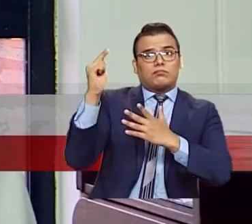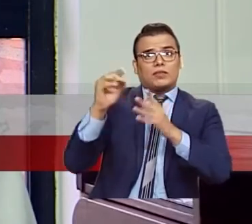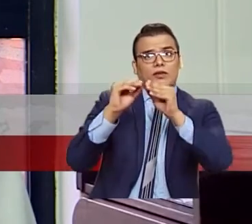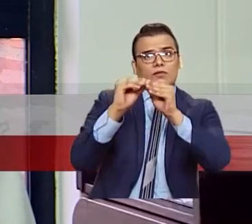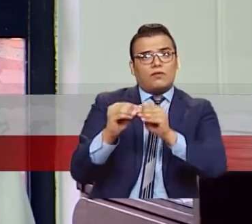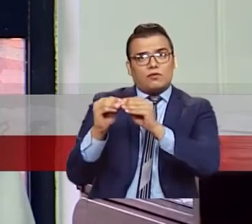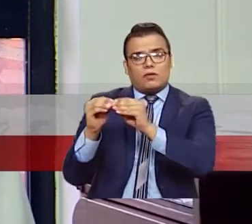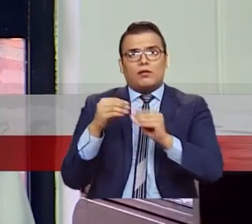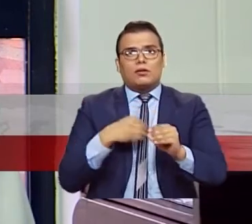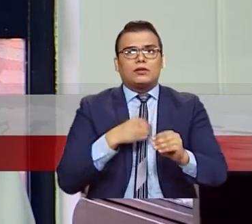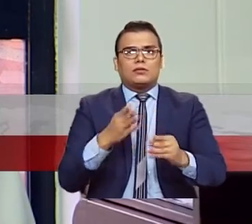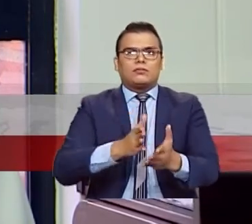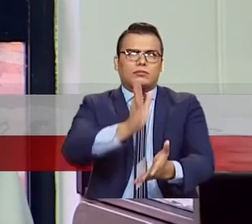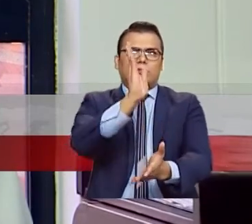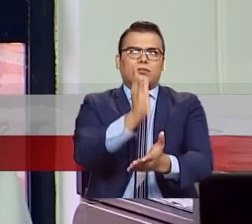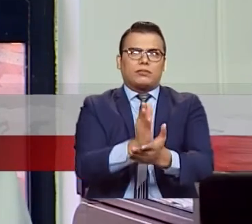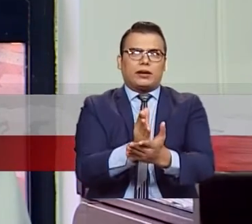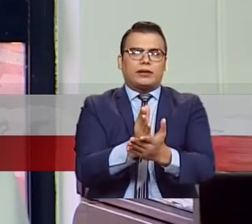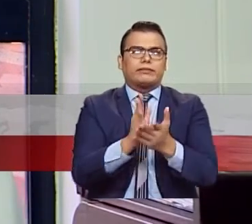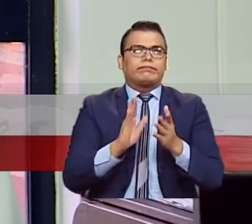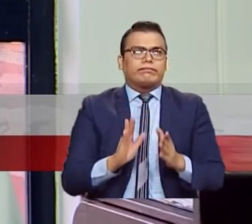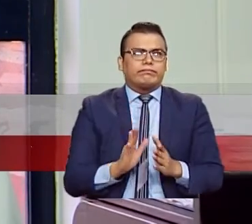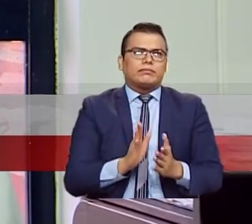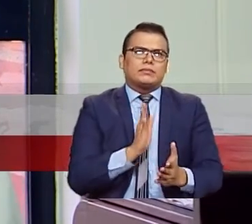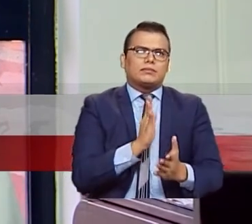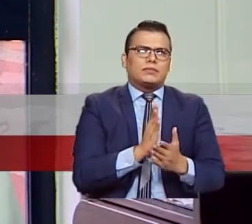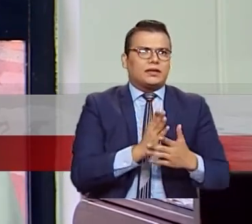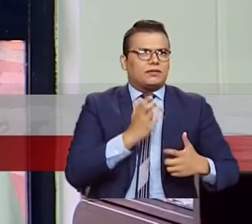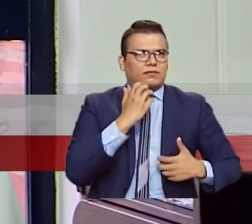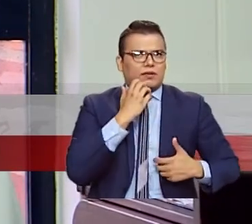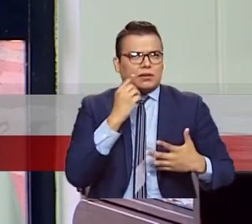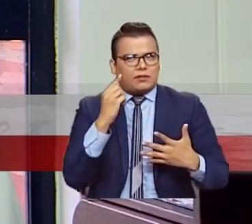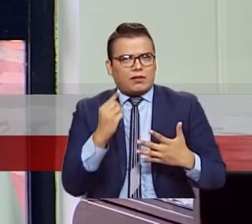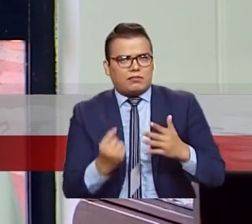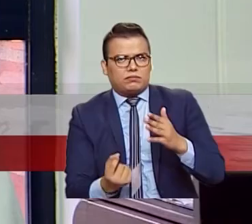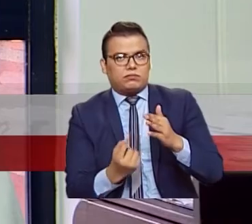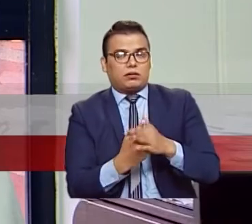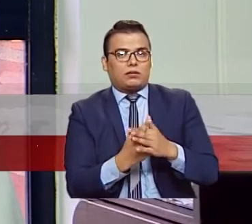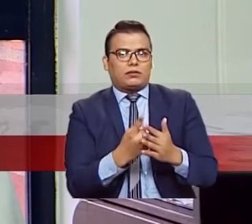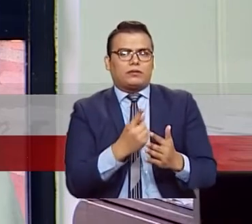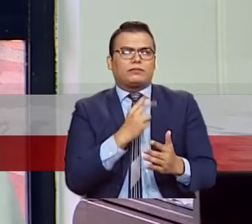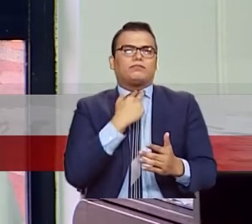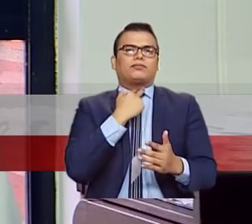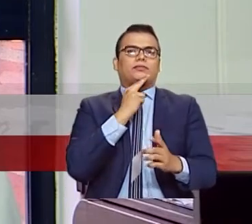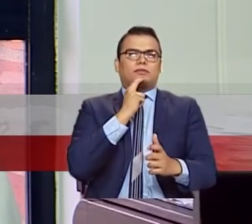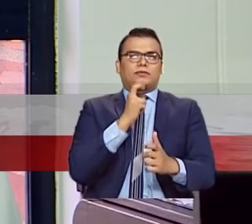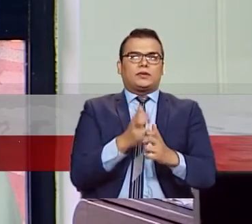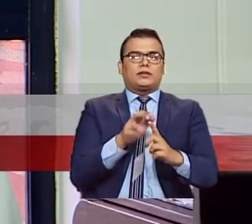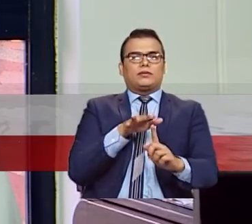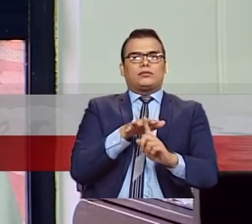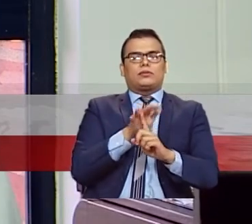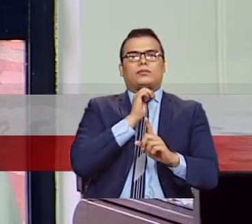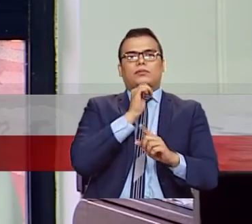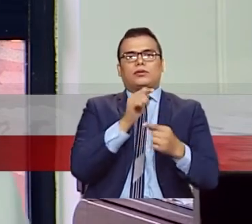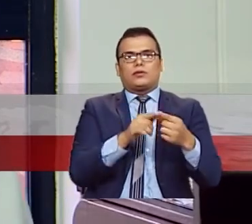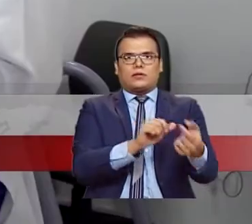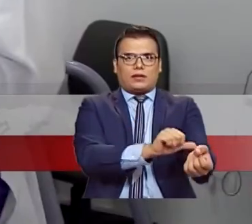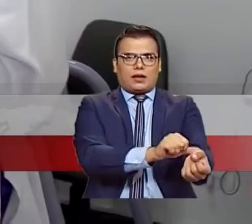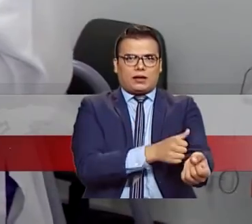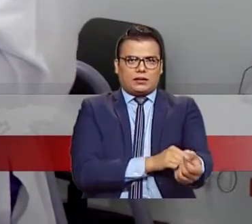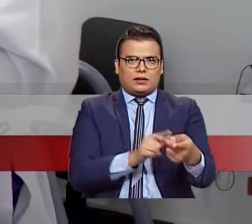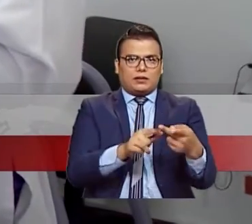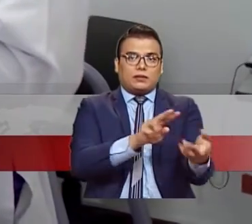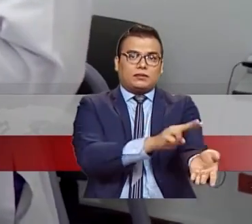se asocia en forma muy importante a complicaciones de enfermedades de base y a mortalidad trombosis en arterias y en venas